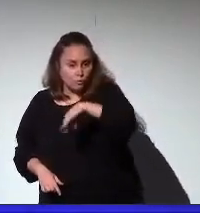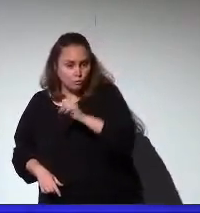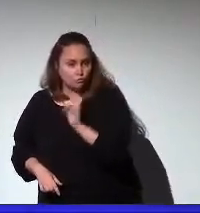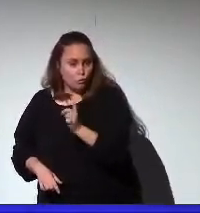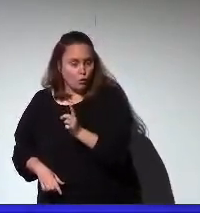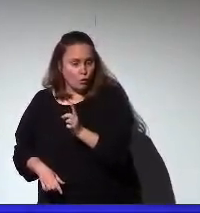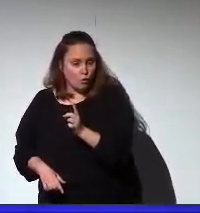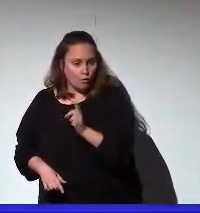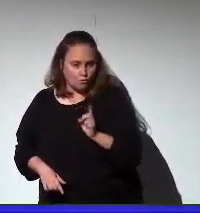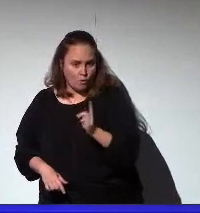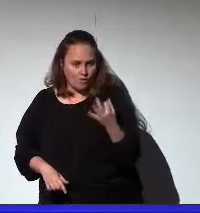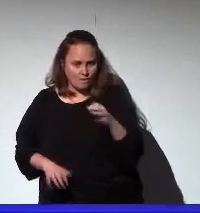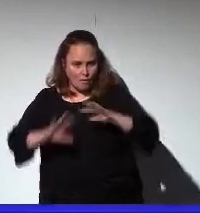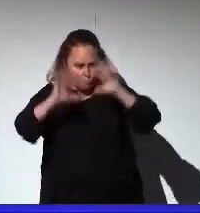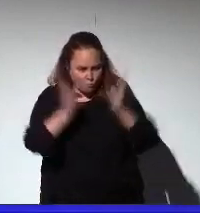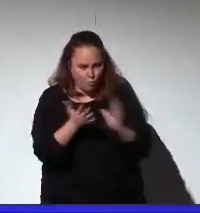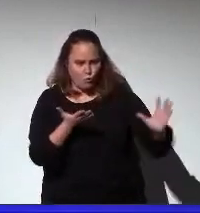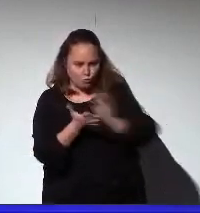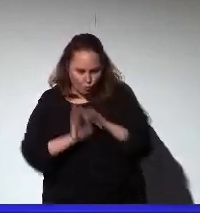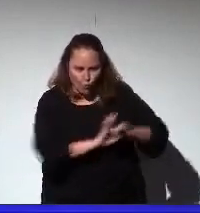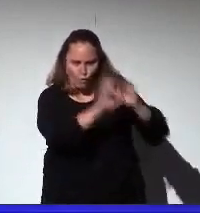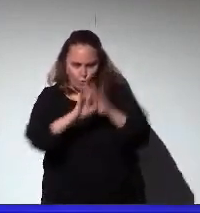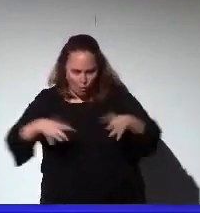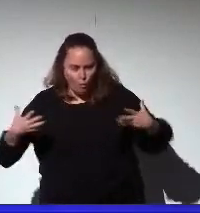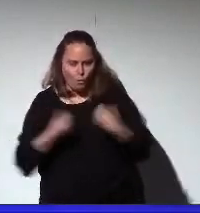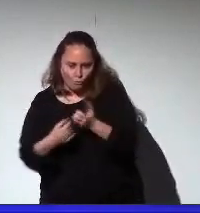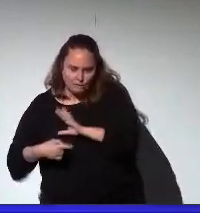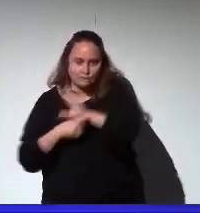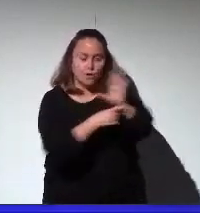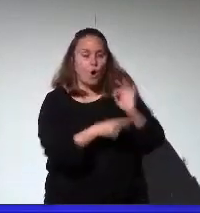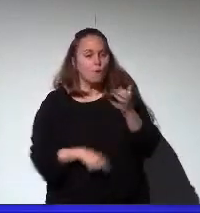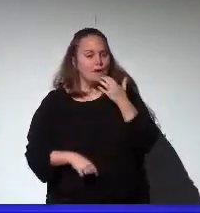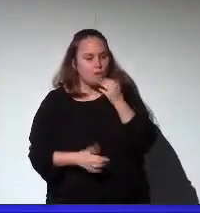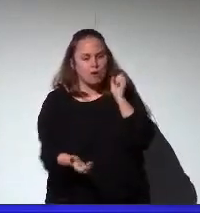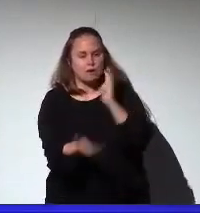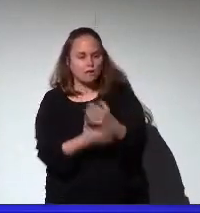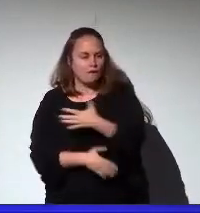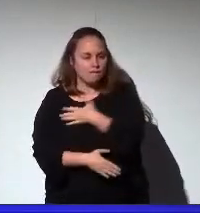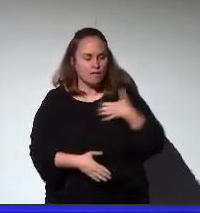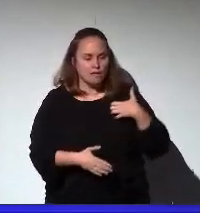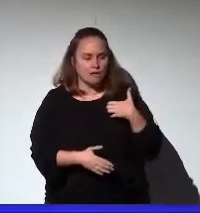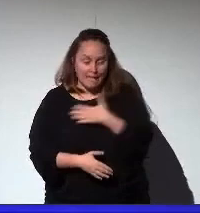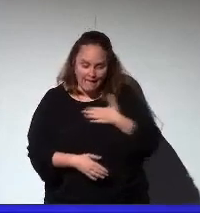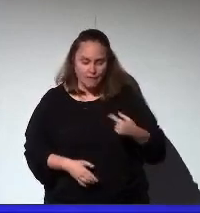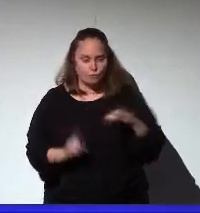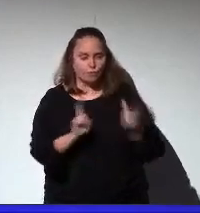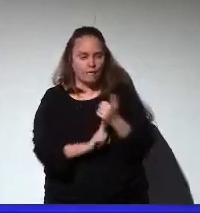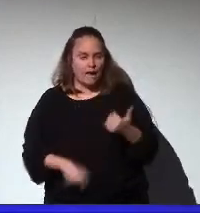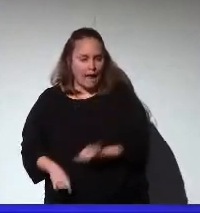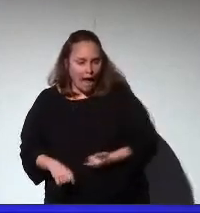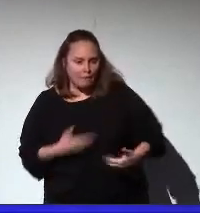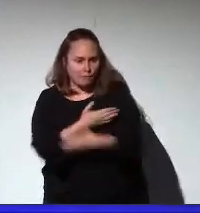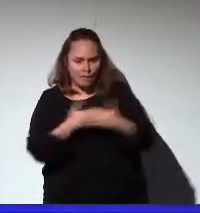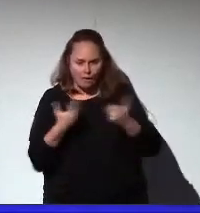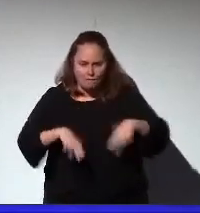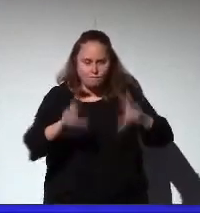humanidad? Eso es imposible. O el reto del hambre cero, o el reto de reducir las desigualdades, es imposible. La parte positiva de